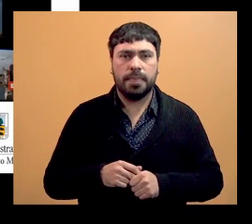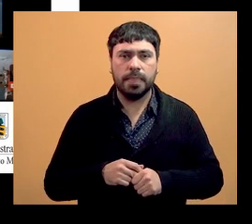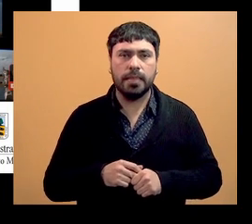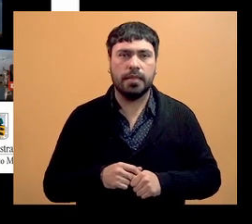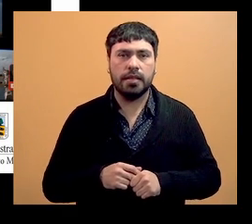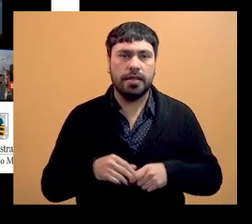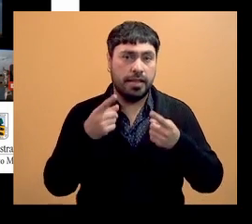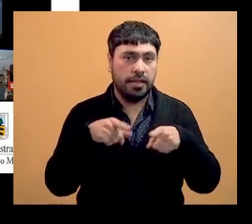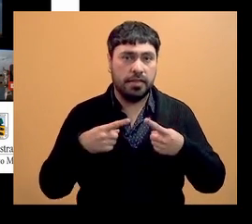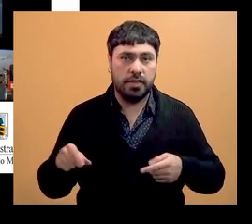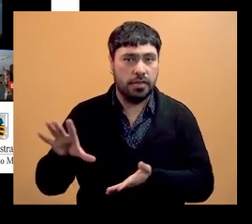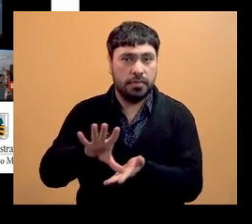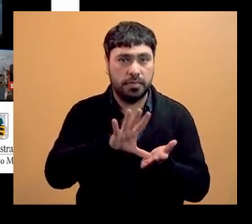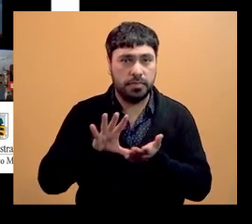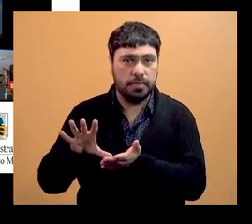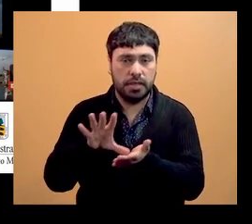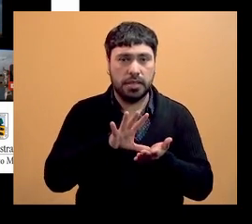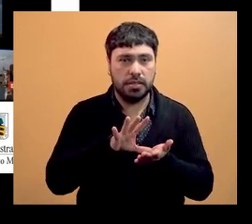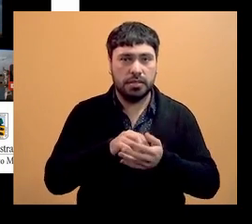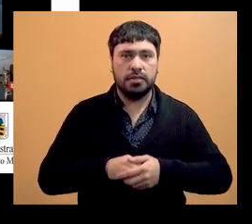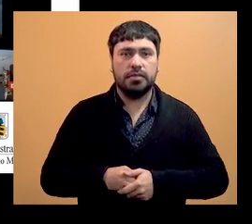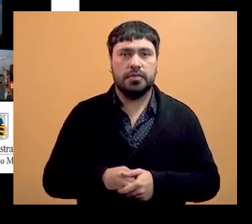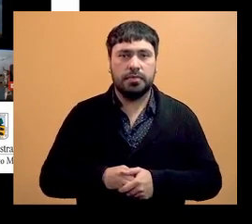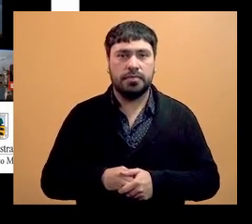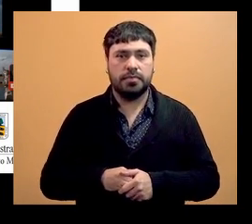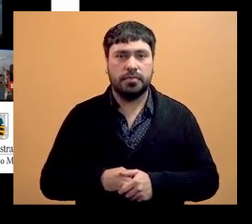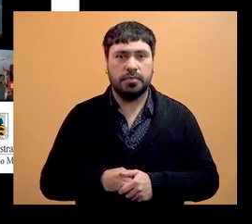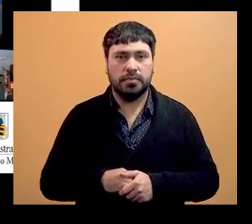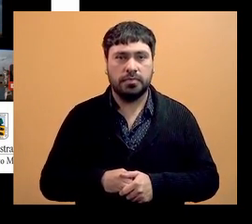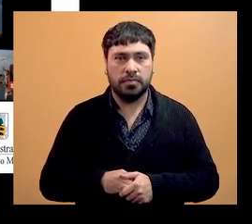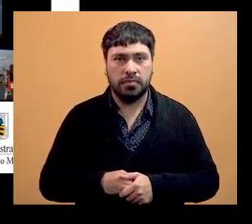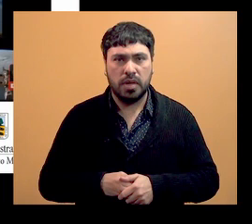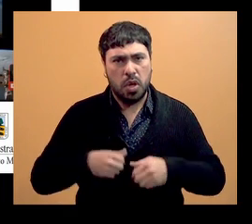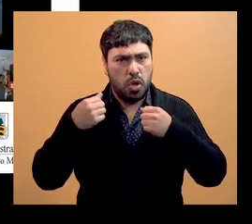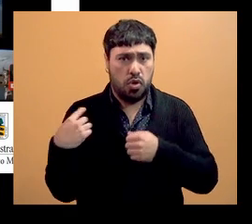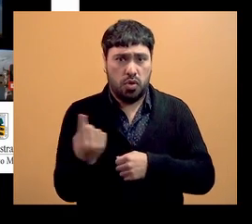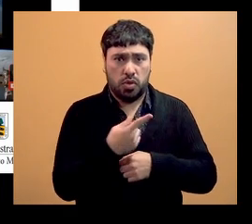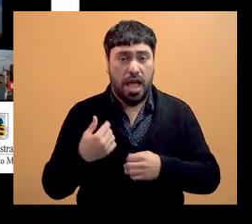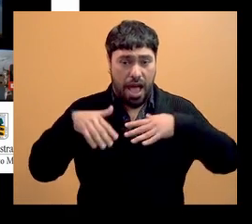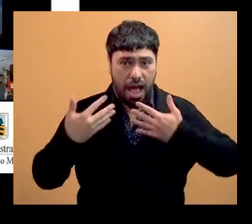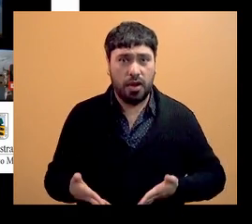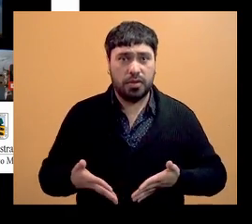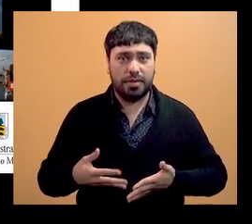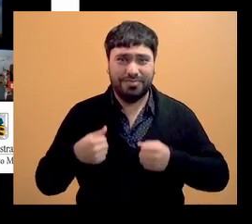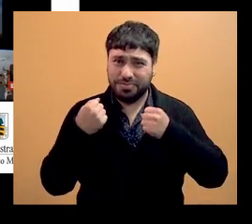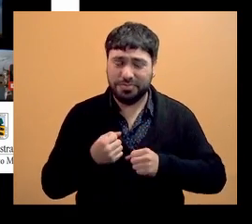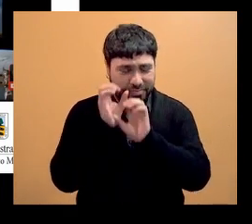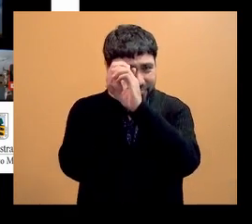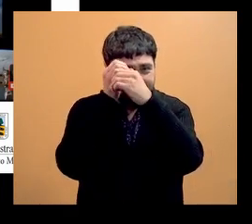de distintos países, tenemos ondas de exploración básicamente en todo el sistema solar prácticamente, y algunas como el Voyager saliendo